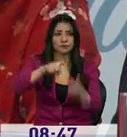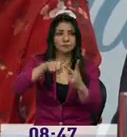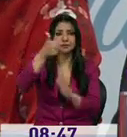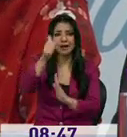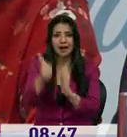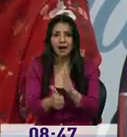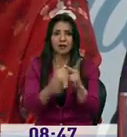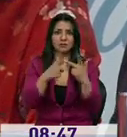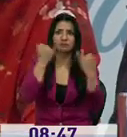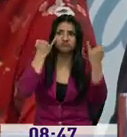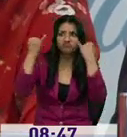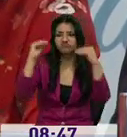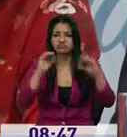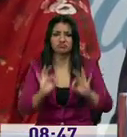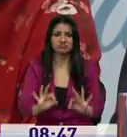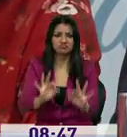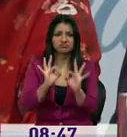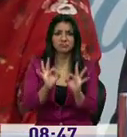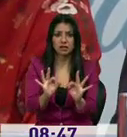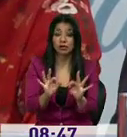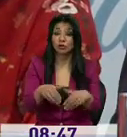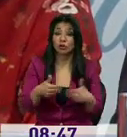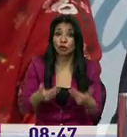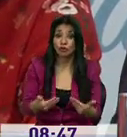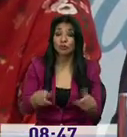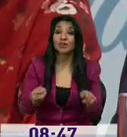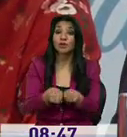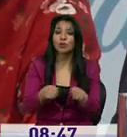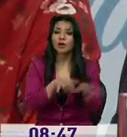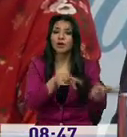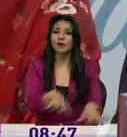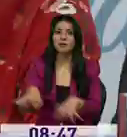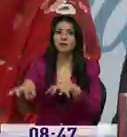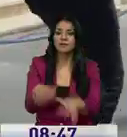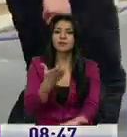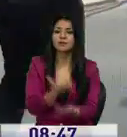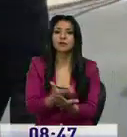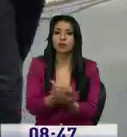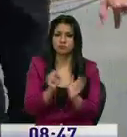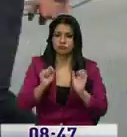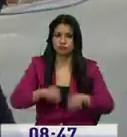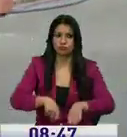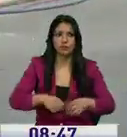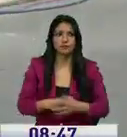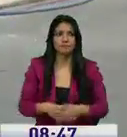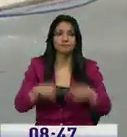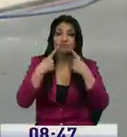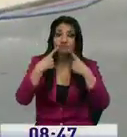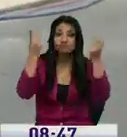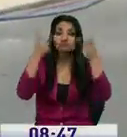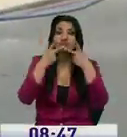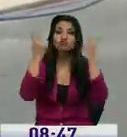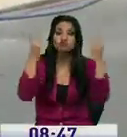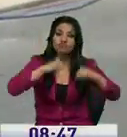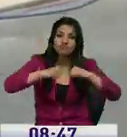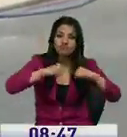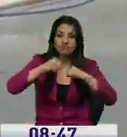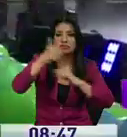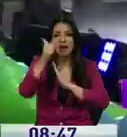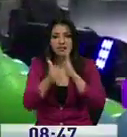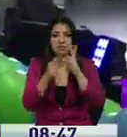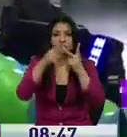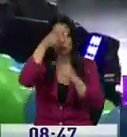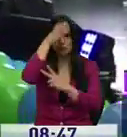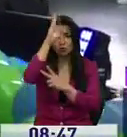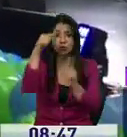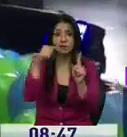la creatividad sea considerada una actividad económica. Se trata de una convocatoria pública para gestores artísticos.